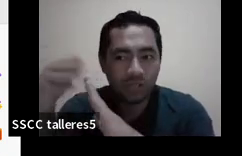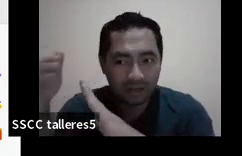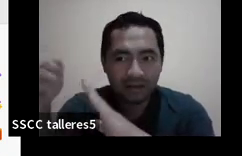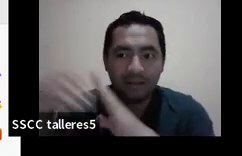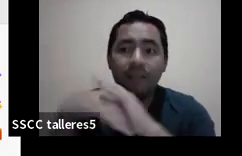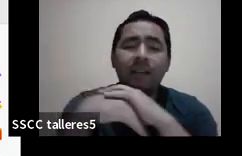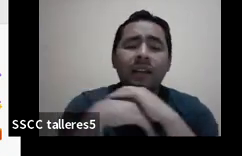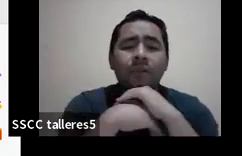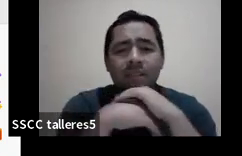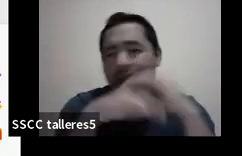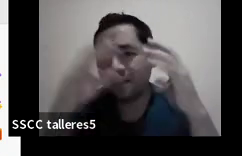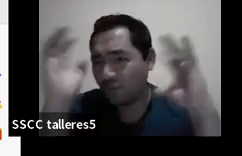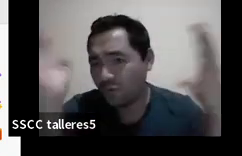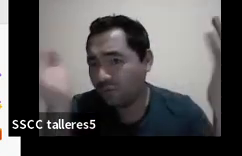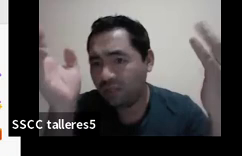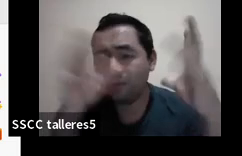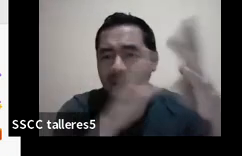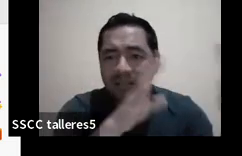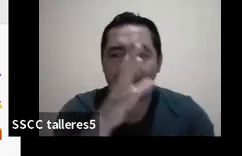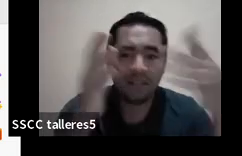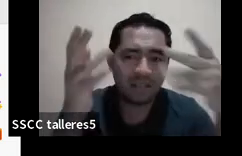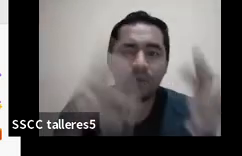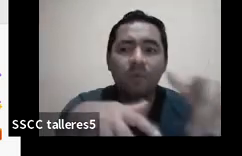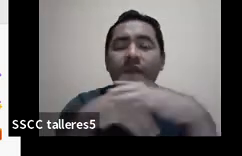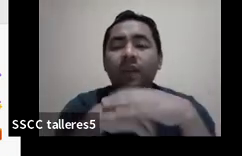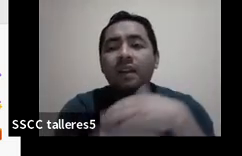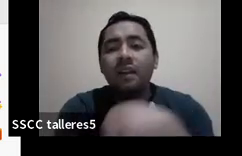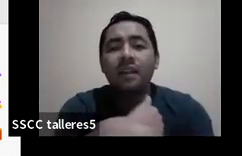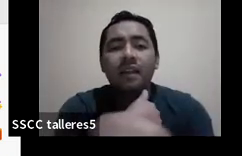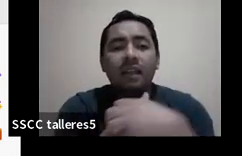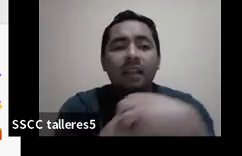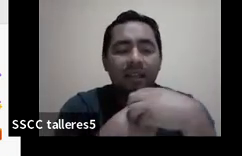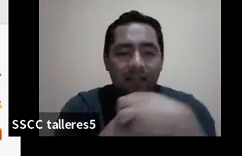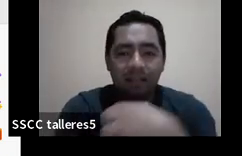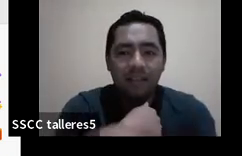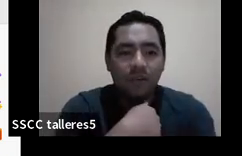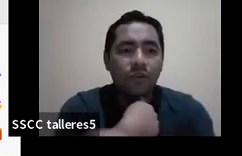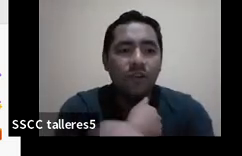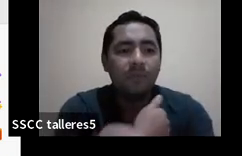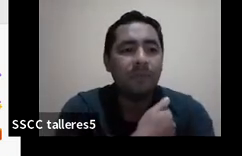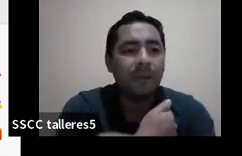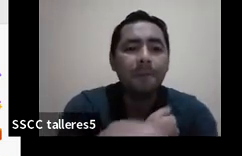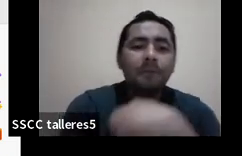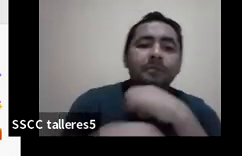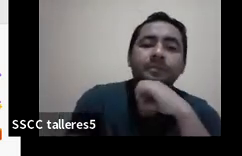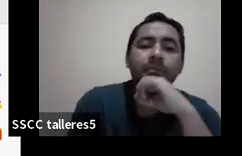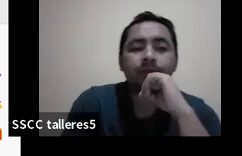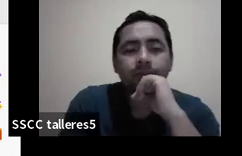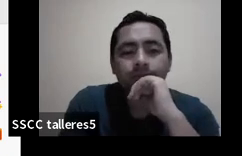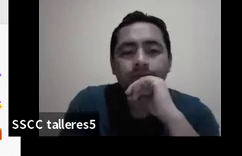de usar la lengua de señas, algunos mitos, y etcétera, que vamos a ver el día de hoy. ¿Ya?